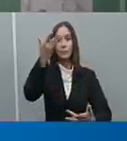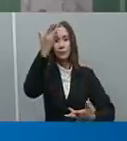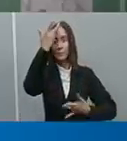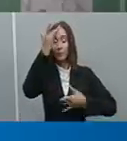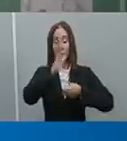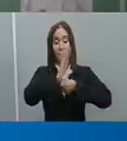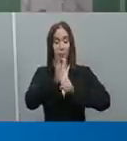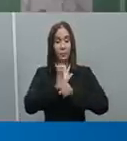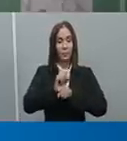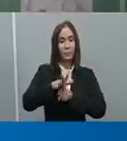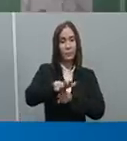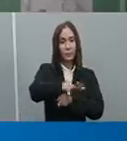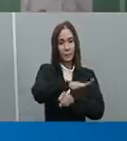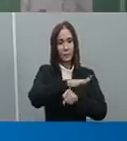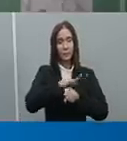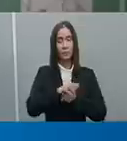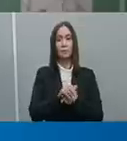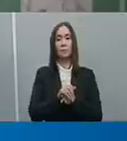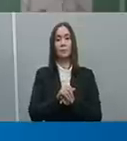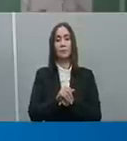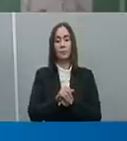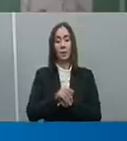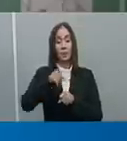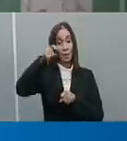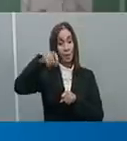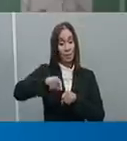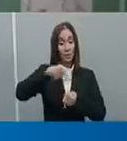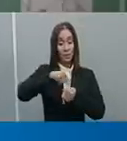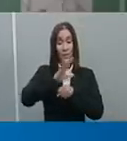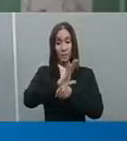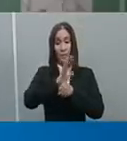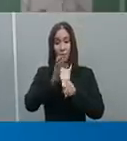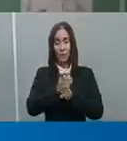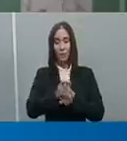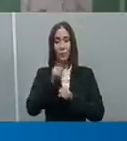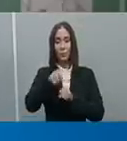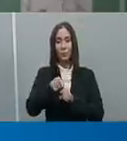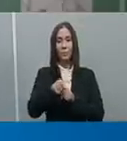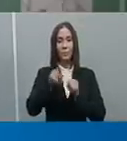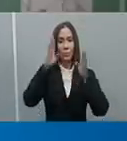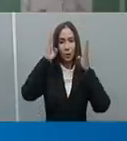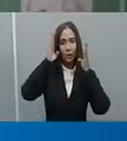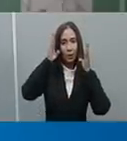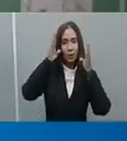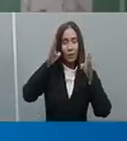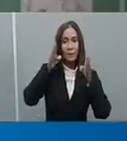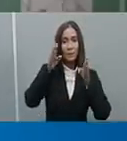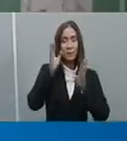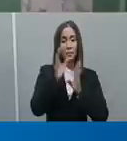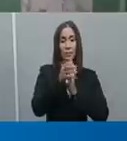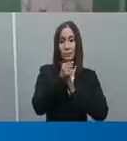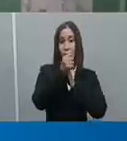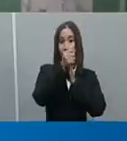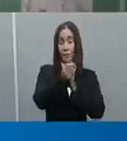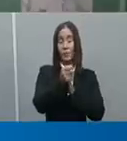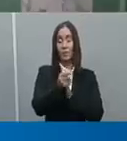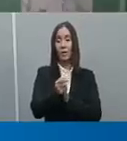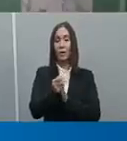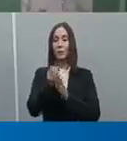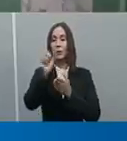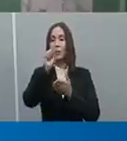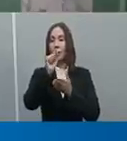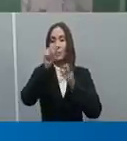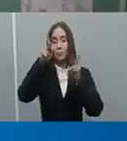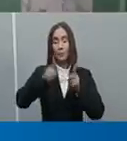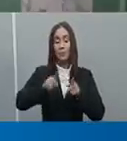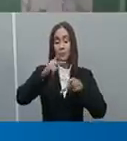tema solo sirve llevarse de la ciencia, de lo que está probado. Y lamentablemente en estas últimas semanas hemos asistido